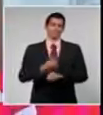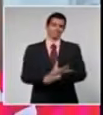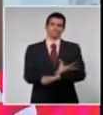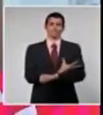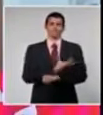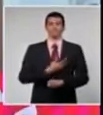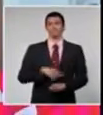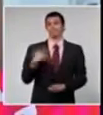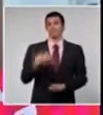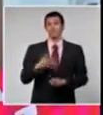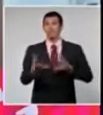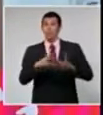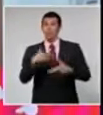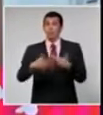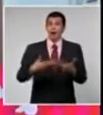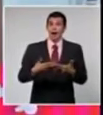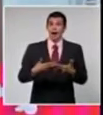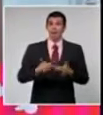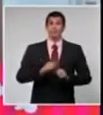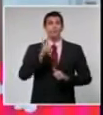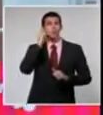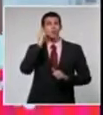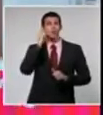Céspedes. Muchísimo, muchísimo